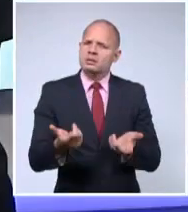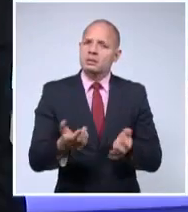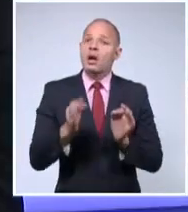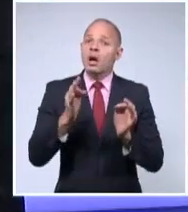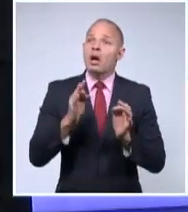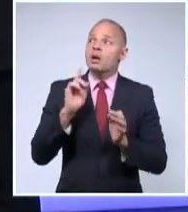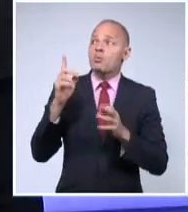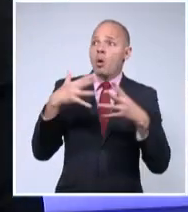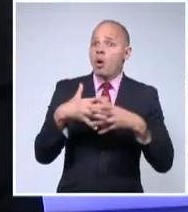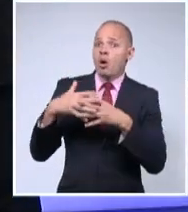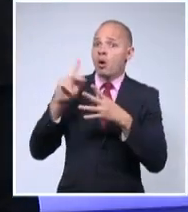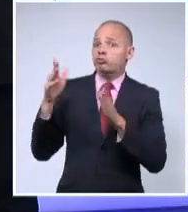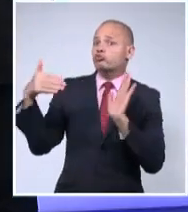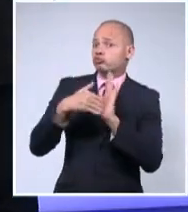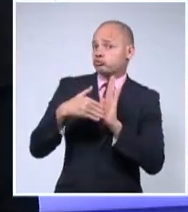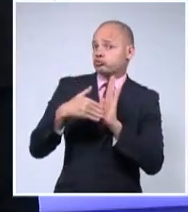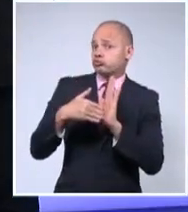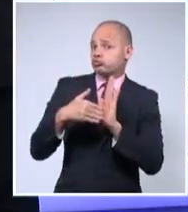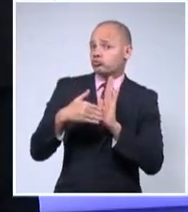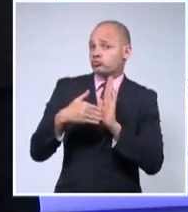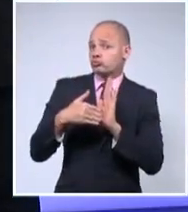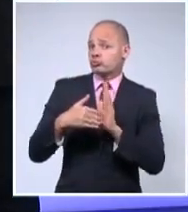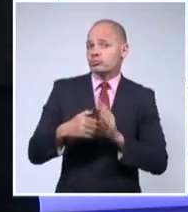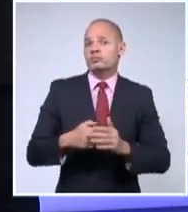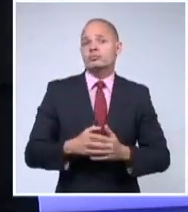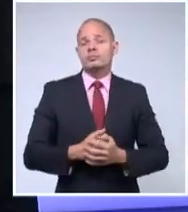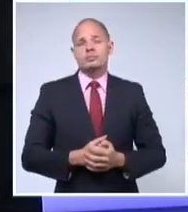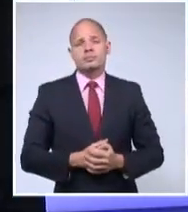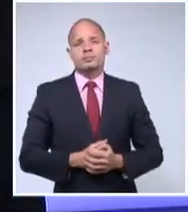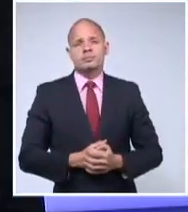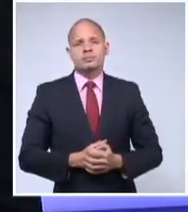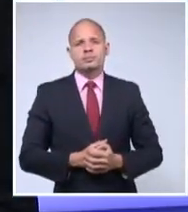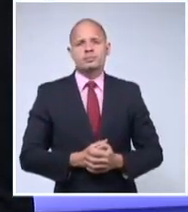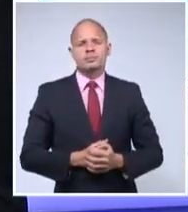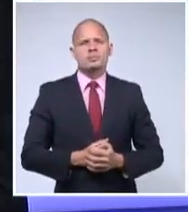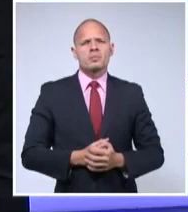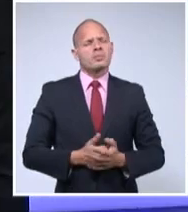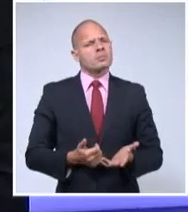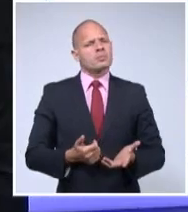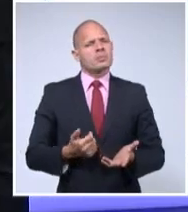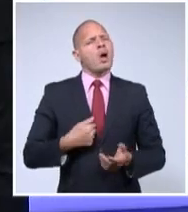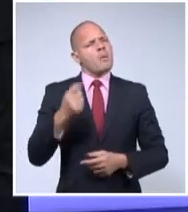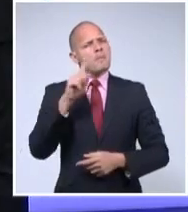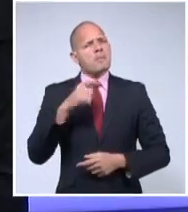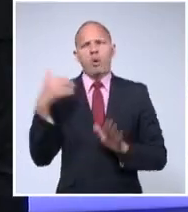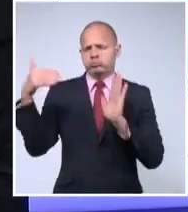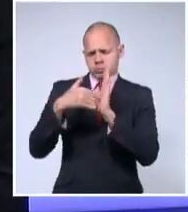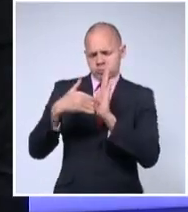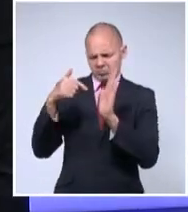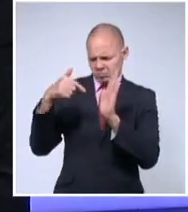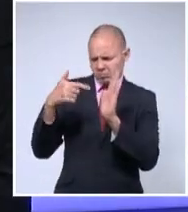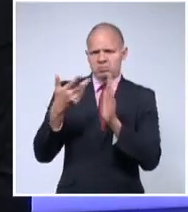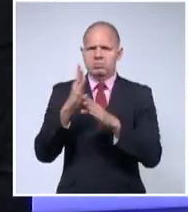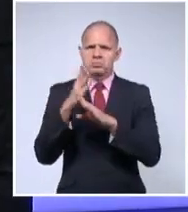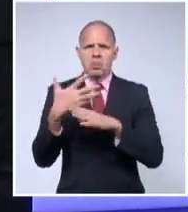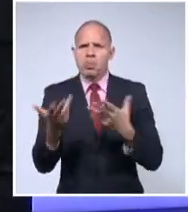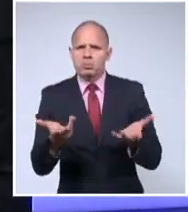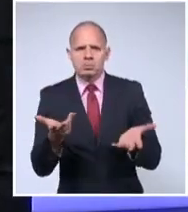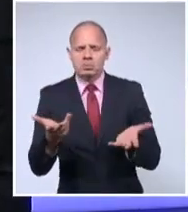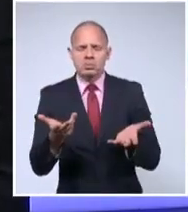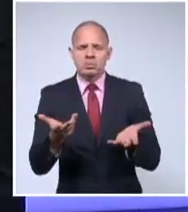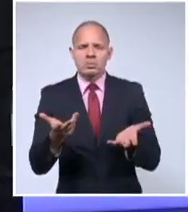injerencia, evidentemente, cuando se hace este llamado de atención. Pero ¿cuál es el grado de injerencia relacionado a estos asuntos que